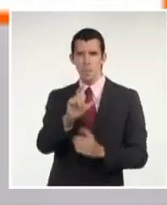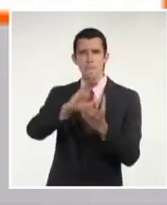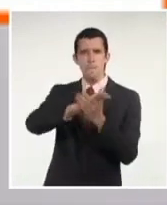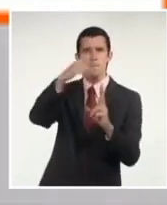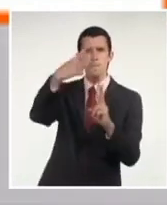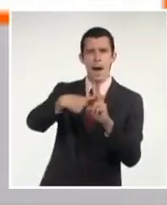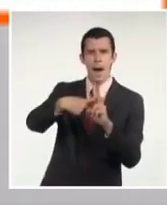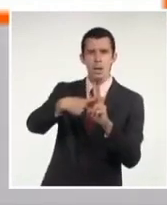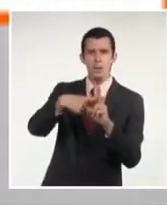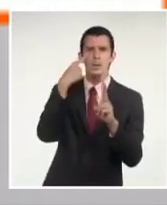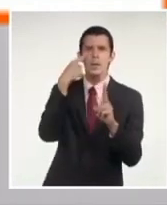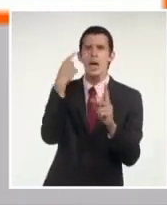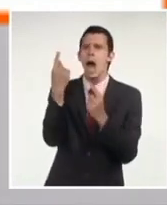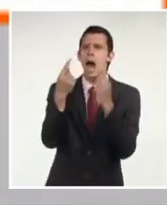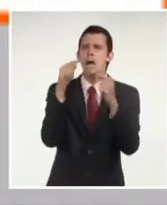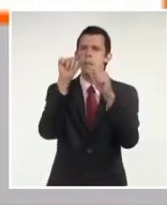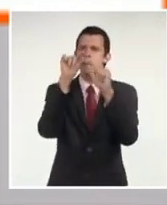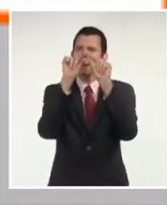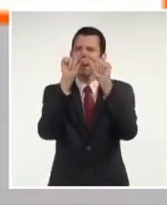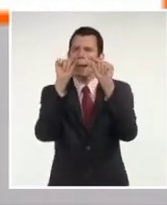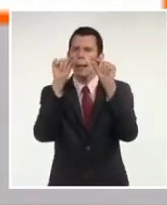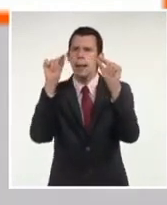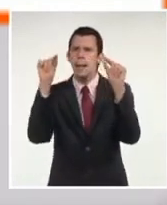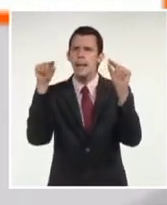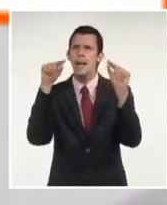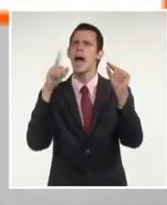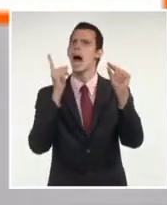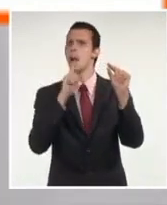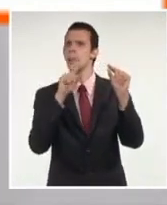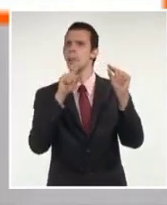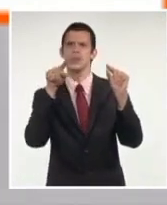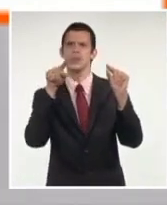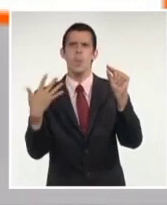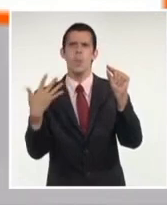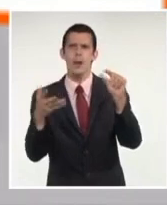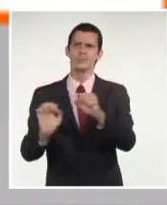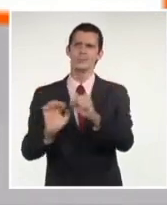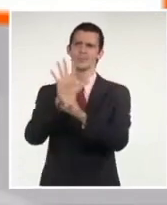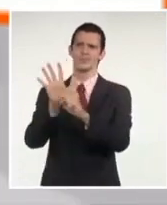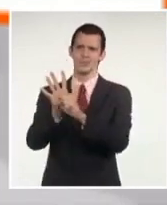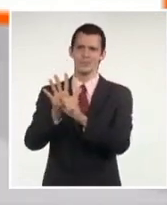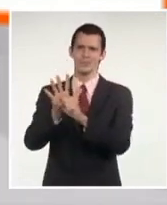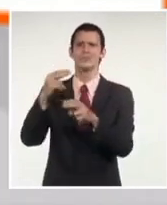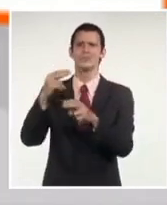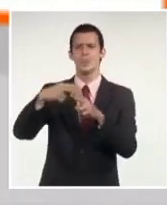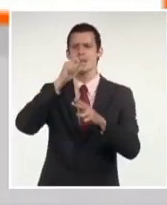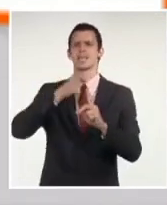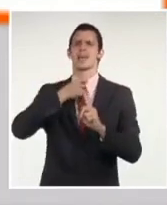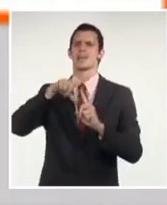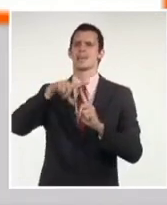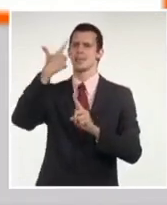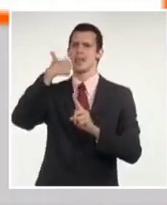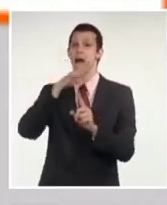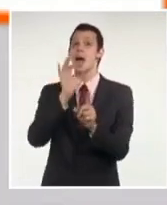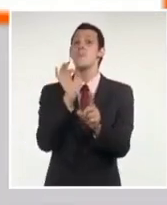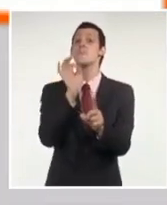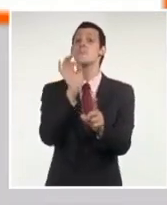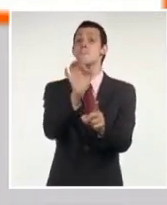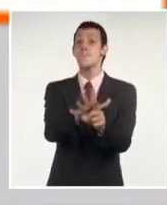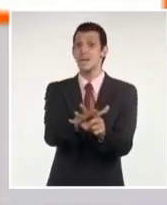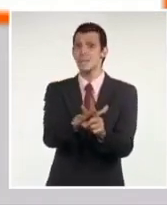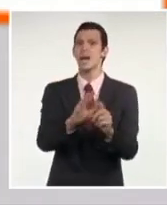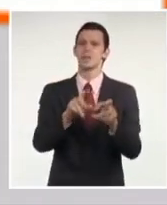se ve un por ciento en amarillo. Eso es delta. Si ustedes se dan cuenta, delta se está